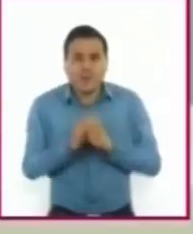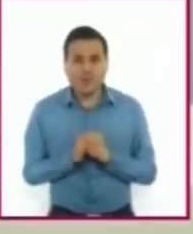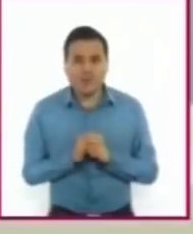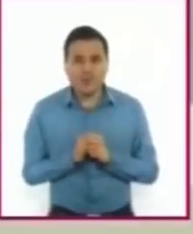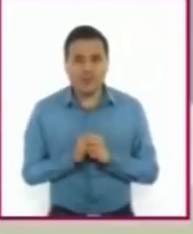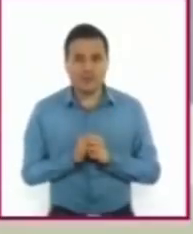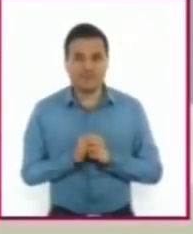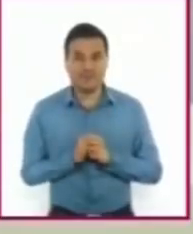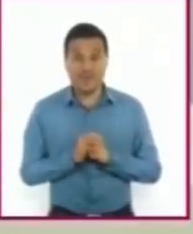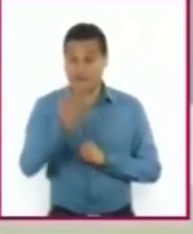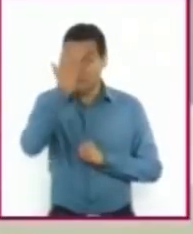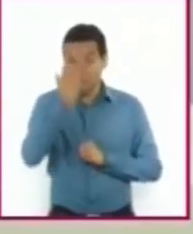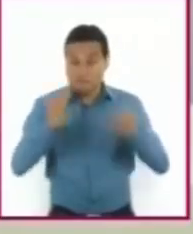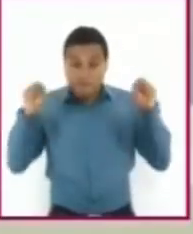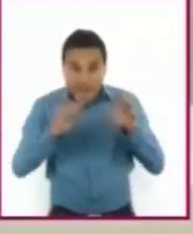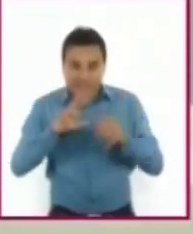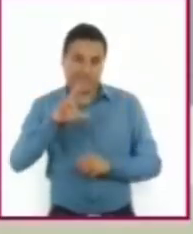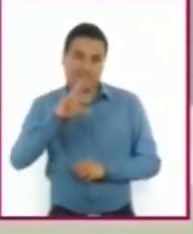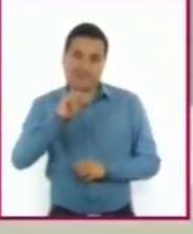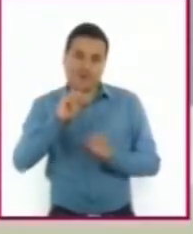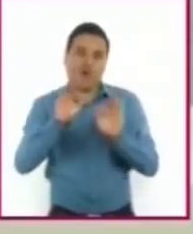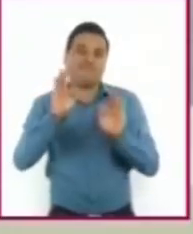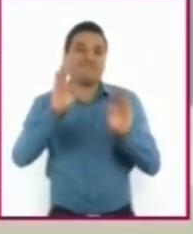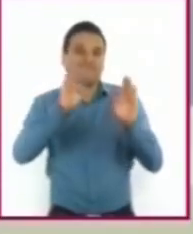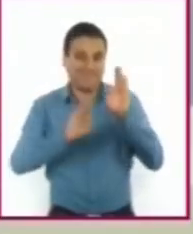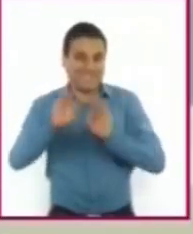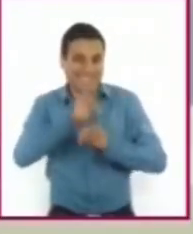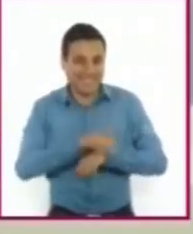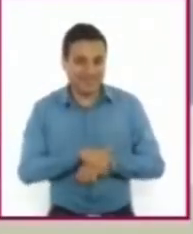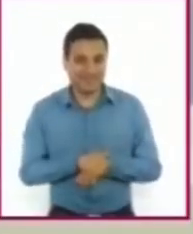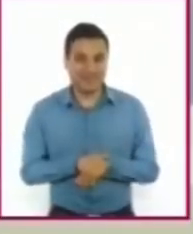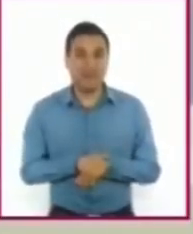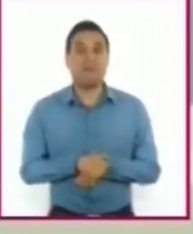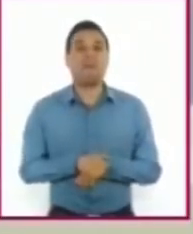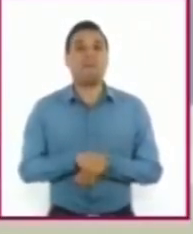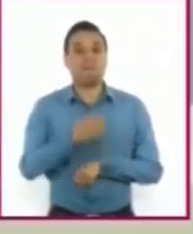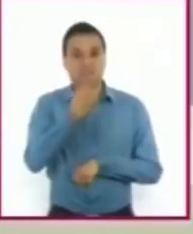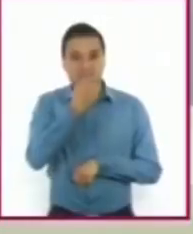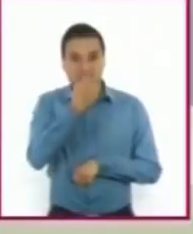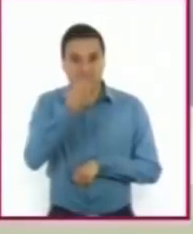Insisto, no es magia, es física. Es verdad.